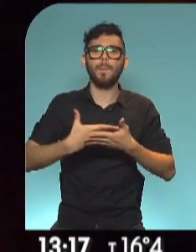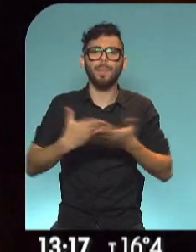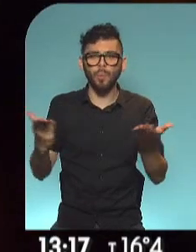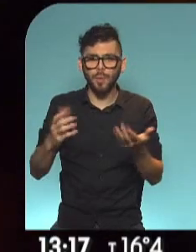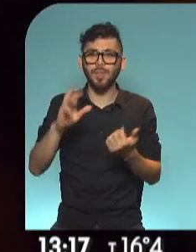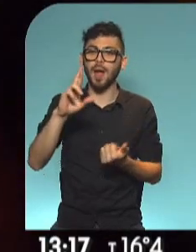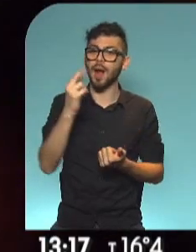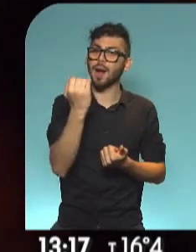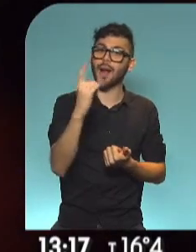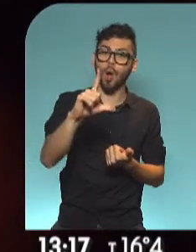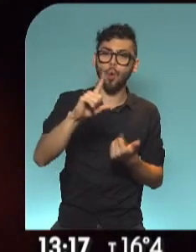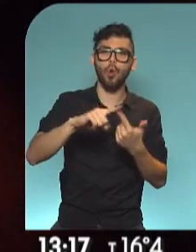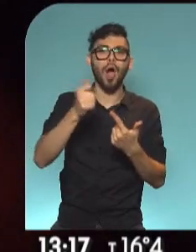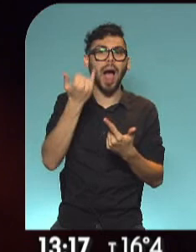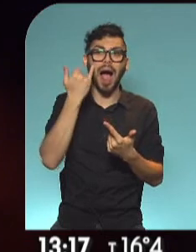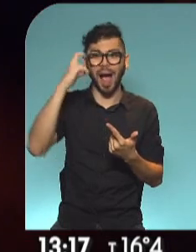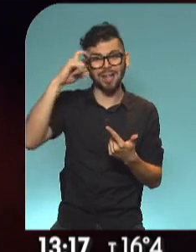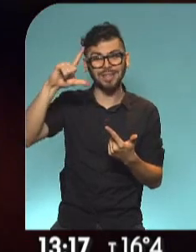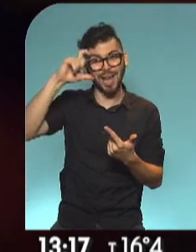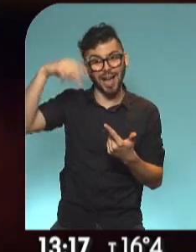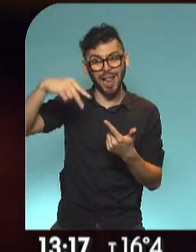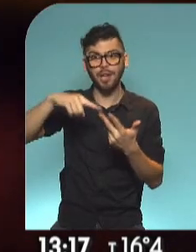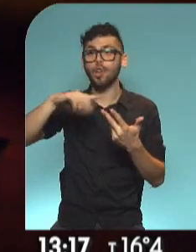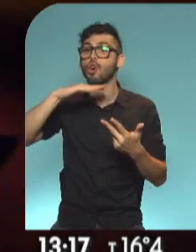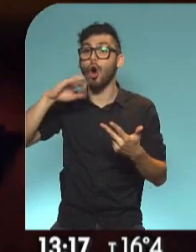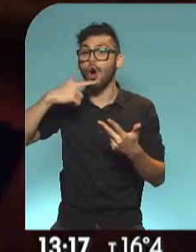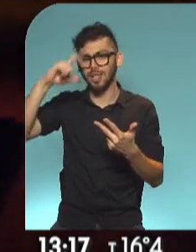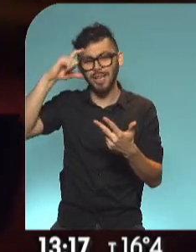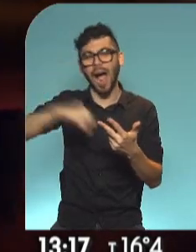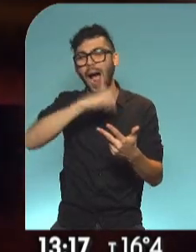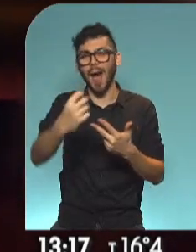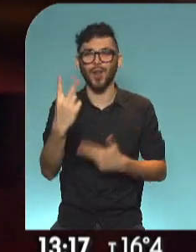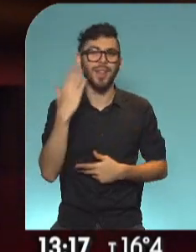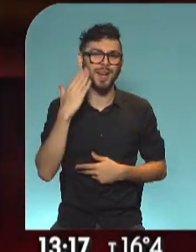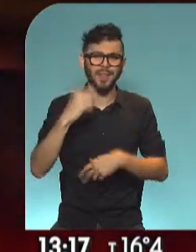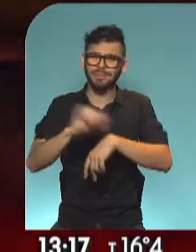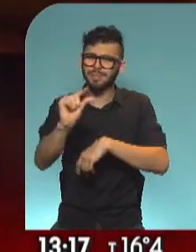con Raúl de la Torre, Ayelen Oliva y José Natanzón, hasta las 14. Ya volvemos.